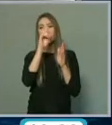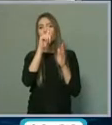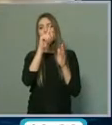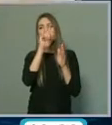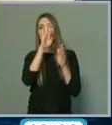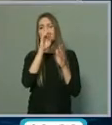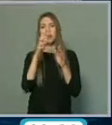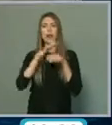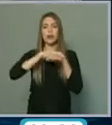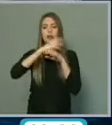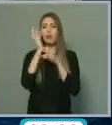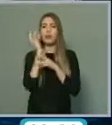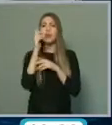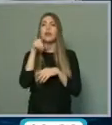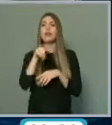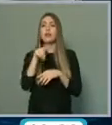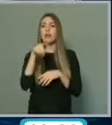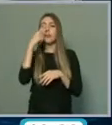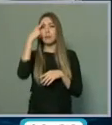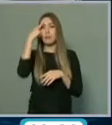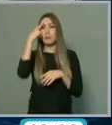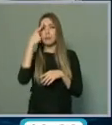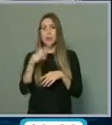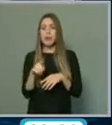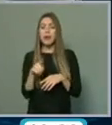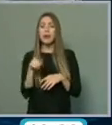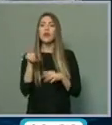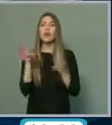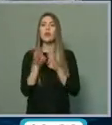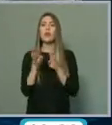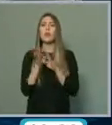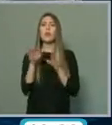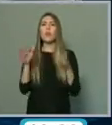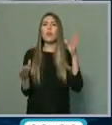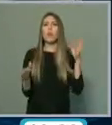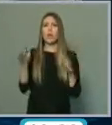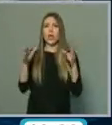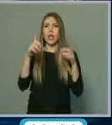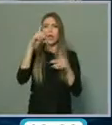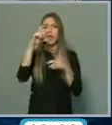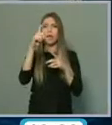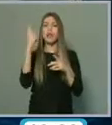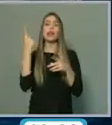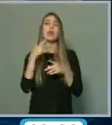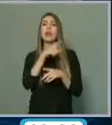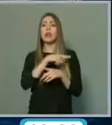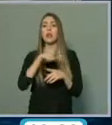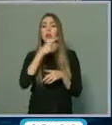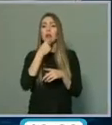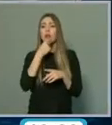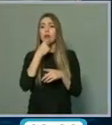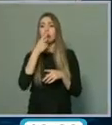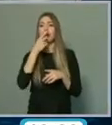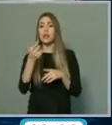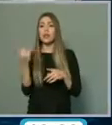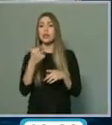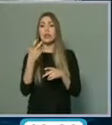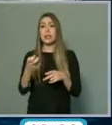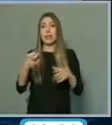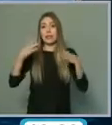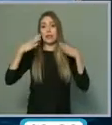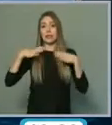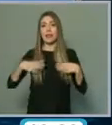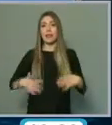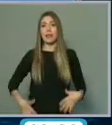a Starman. Esto es pues en este caso va a ser un muñeco, pero lo que acaba de informar Elon Musk justamente es que este traje espacial